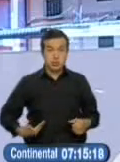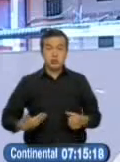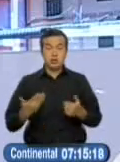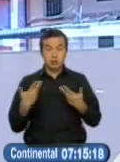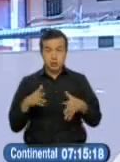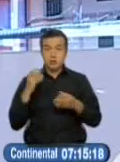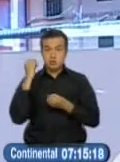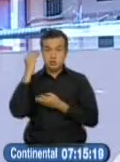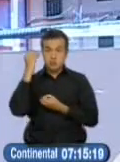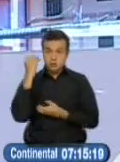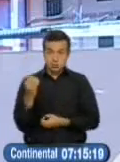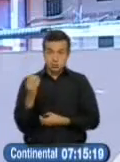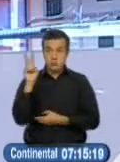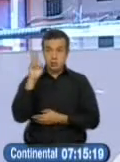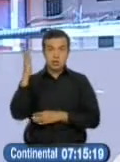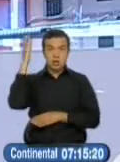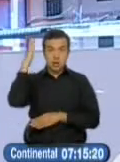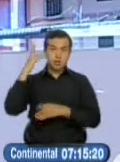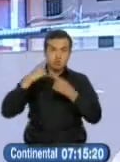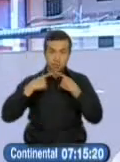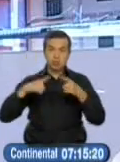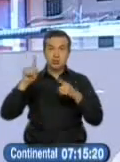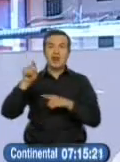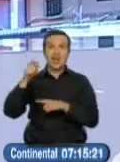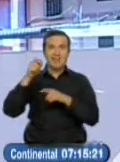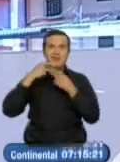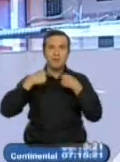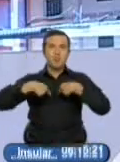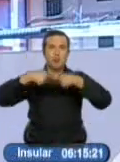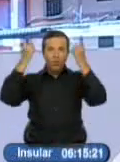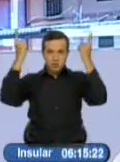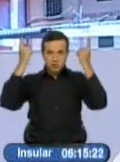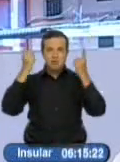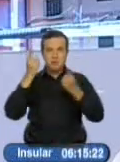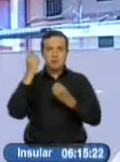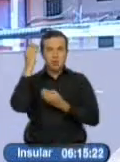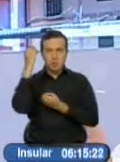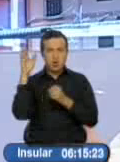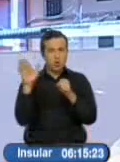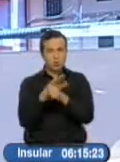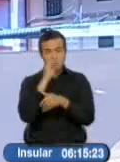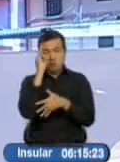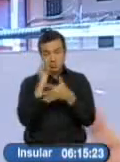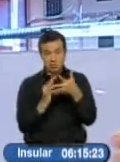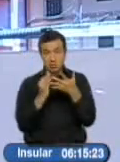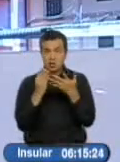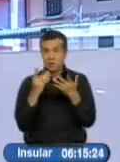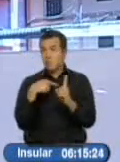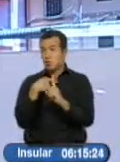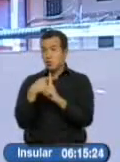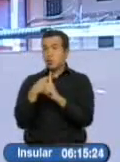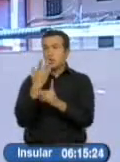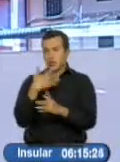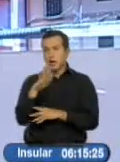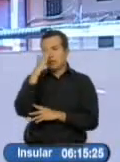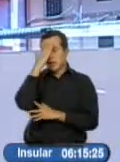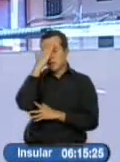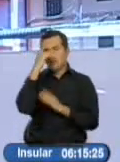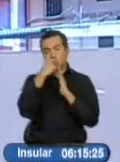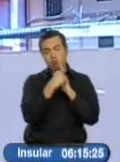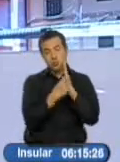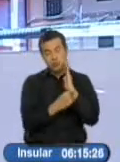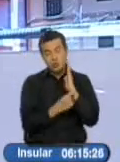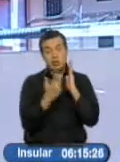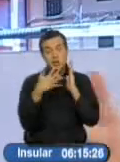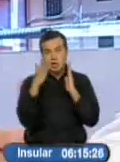ha transparentado el viernes pasado en la cadena nacional que hizo, y que eso es positivo. Tener ya transparentadas las cifras